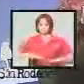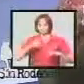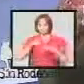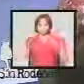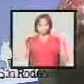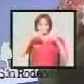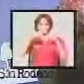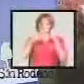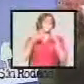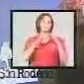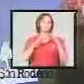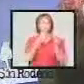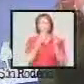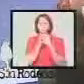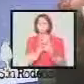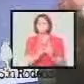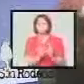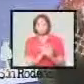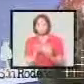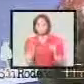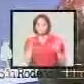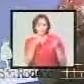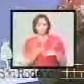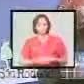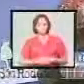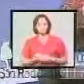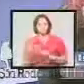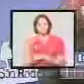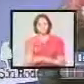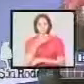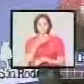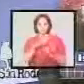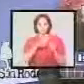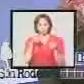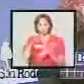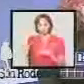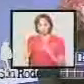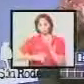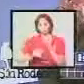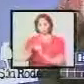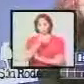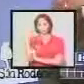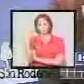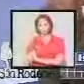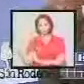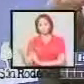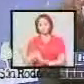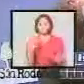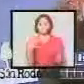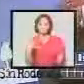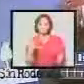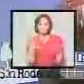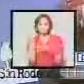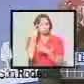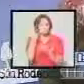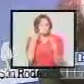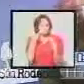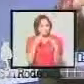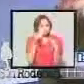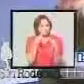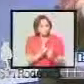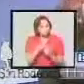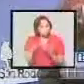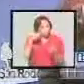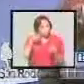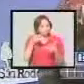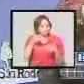hasta sus hogares de diferentes temas. Hemos abordado durante estos últimos meses mucha política, tratando de poder